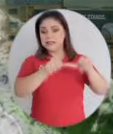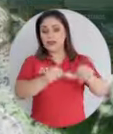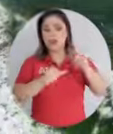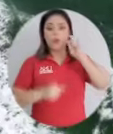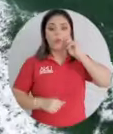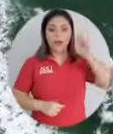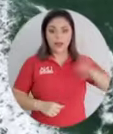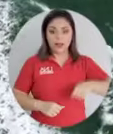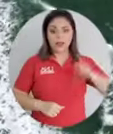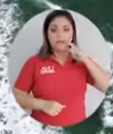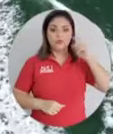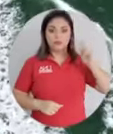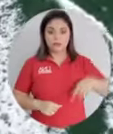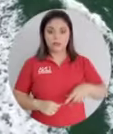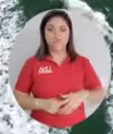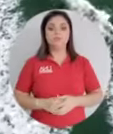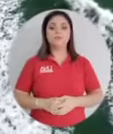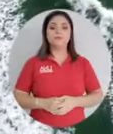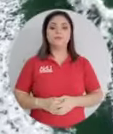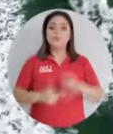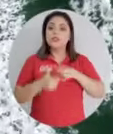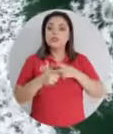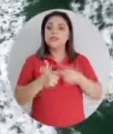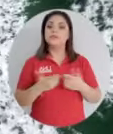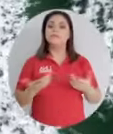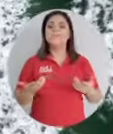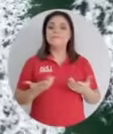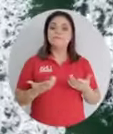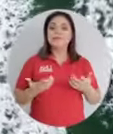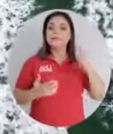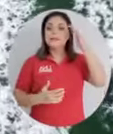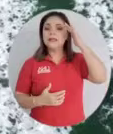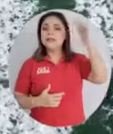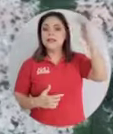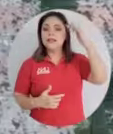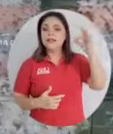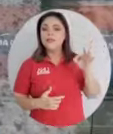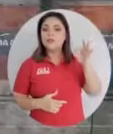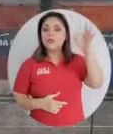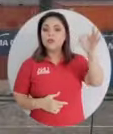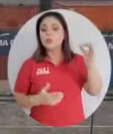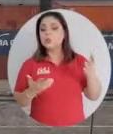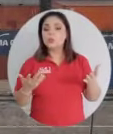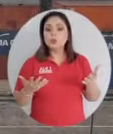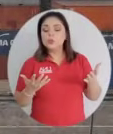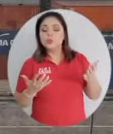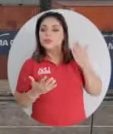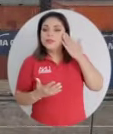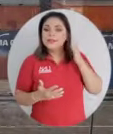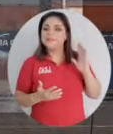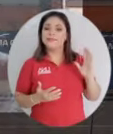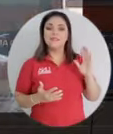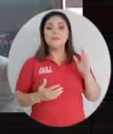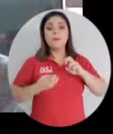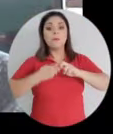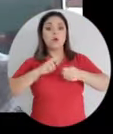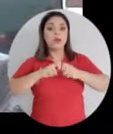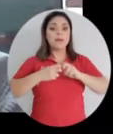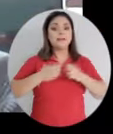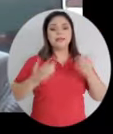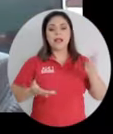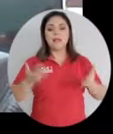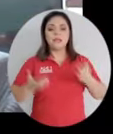Ucrania. Entonces, en realidad las perspectivas económicas del país no son muy halagüeñas. Los problemas podrían